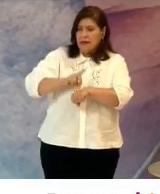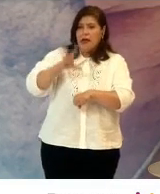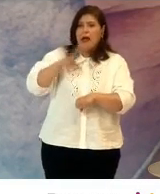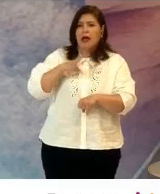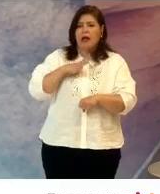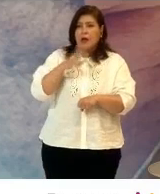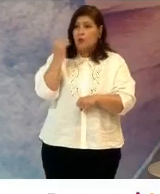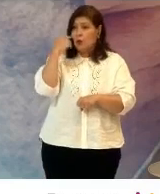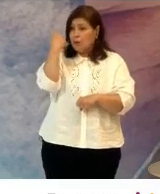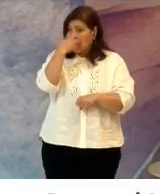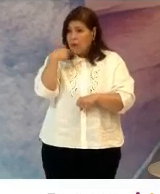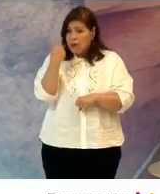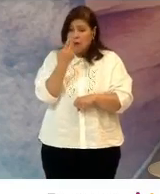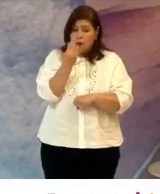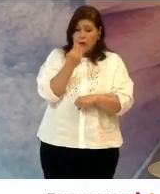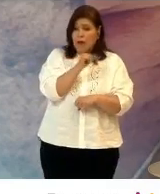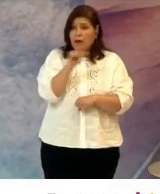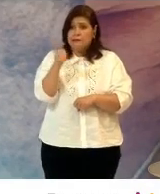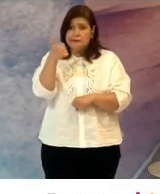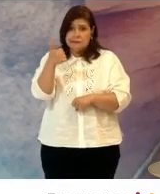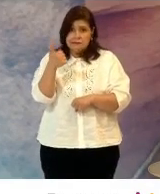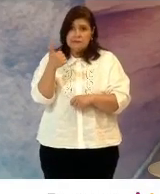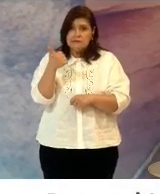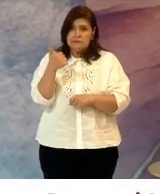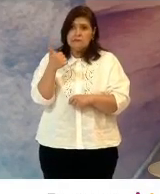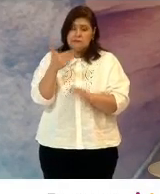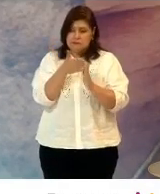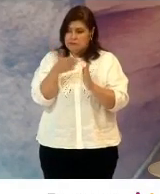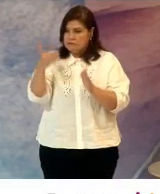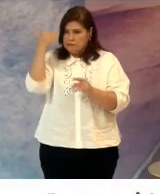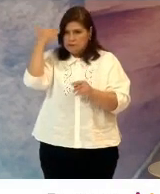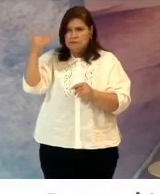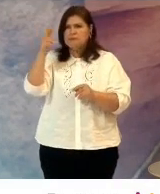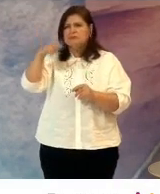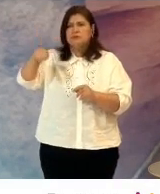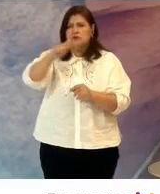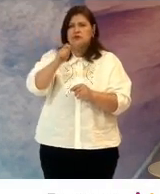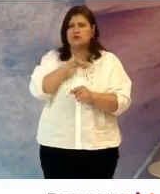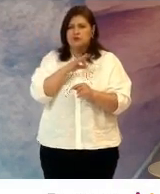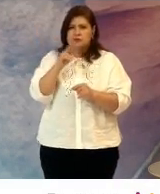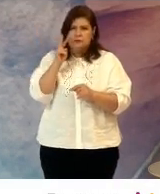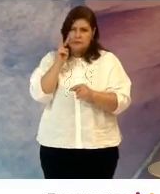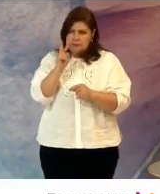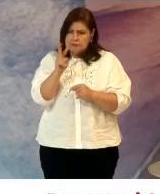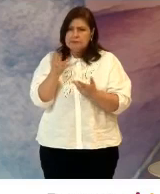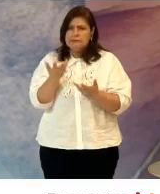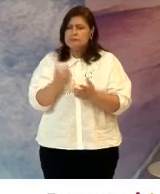de 9 horas, de 9 a 6. Y como pueden ver, las personas aquí